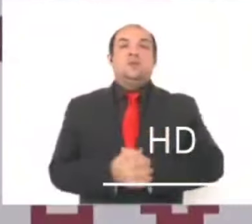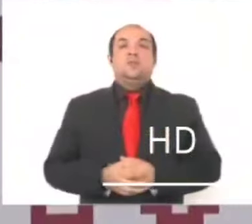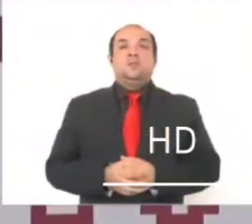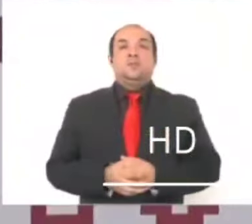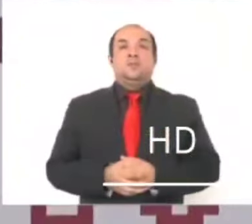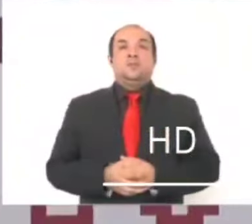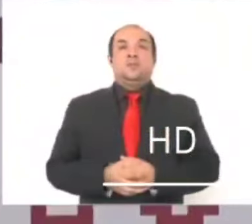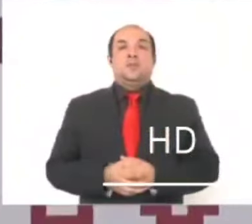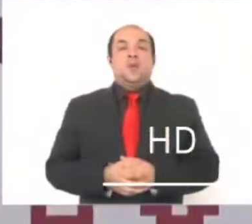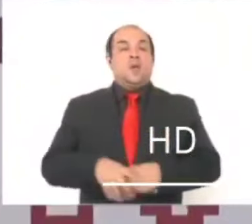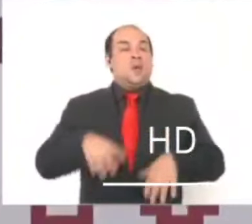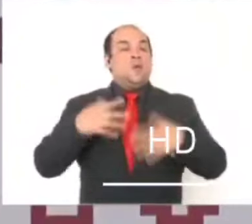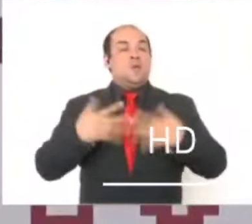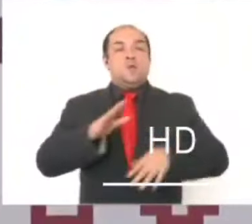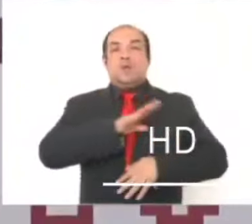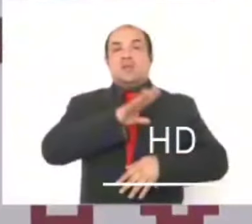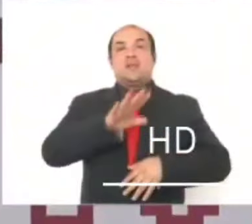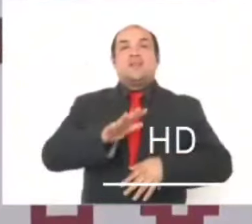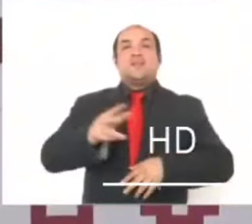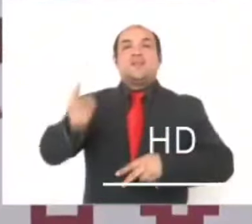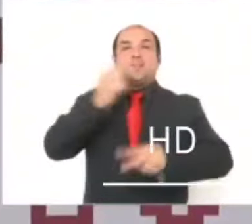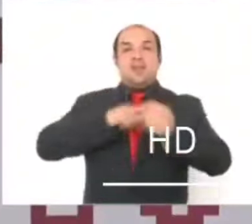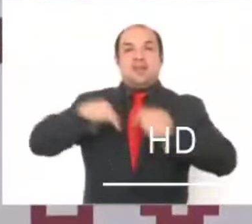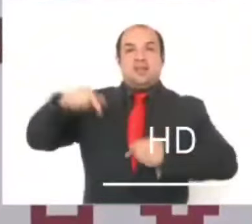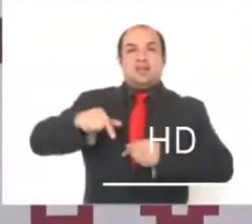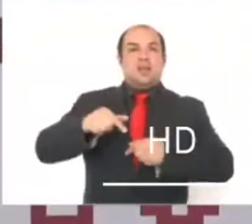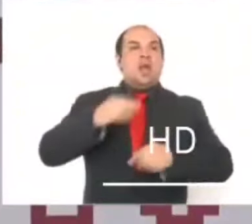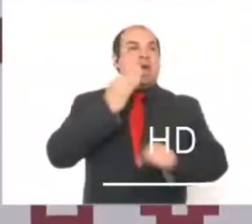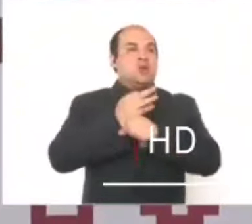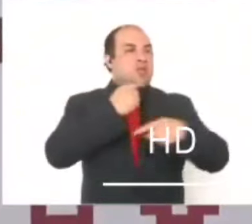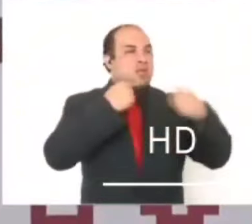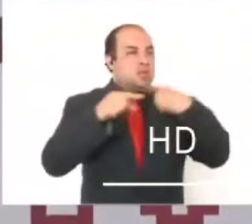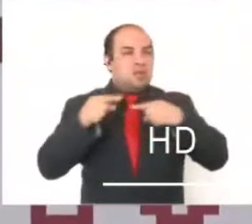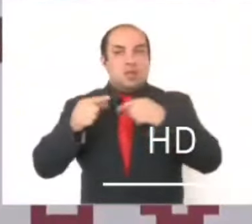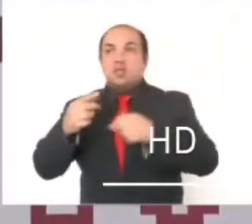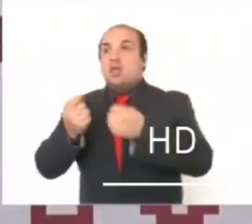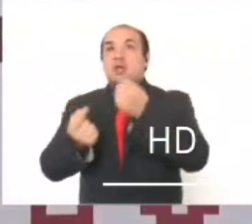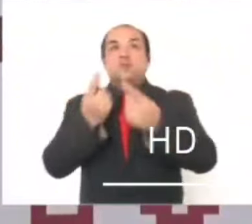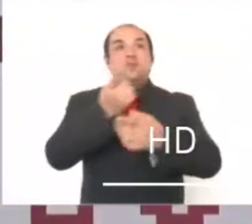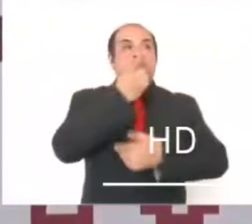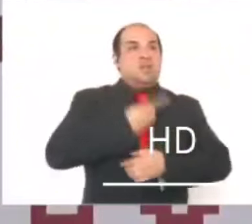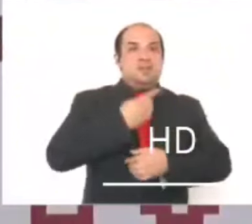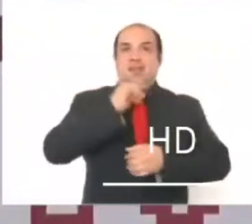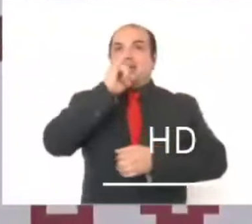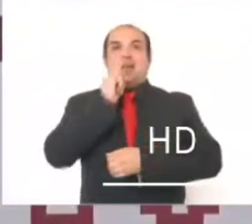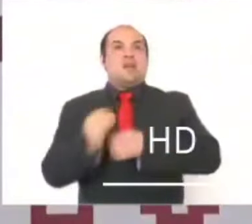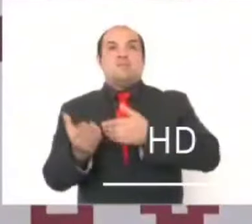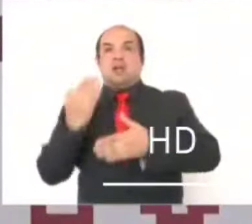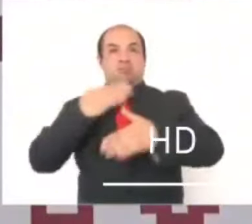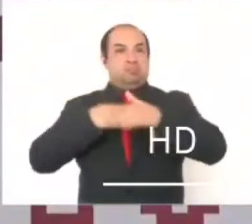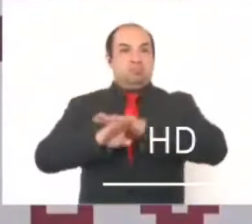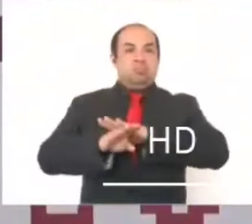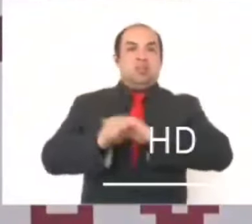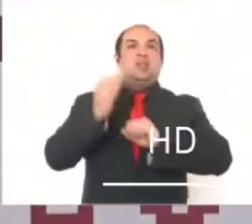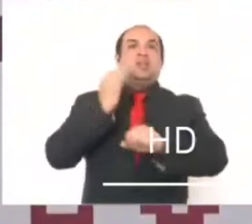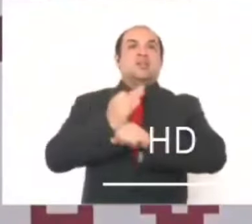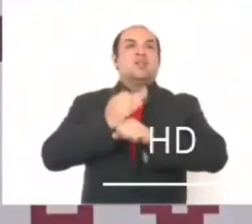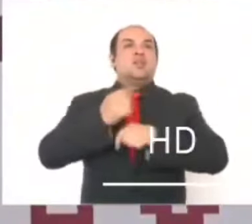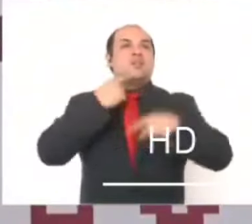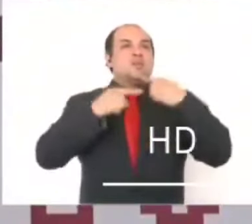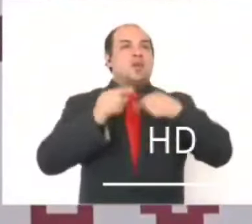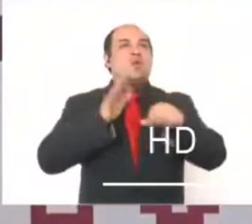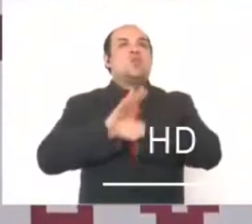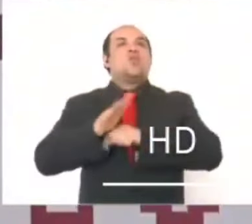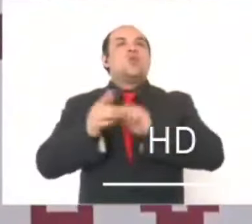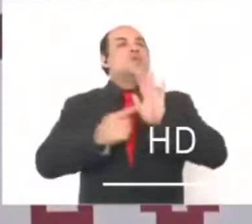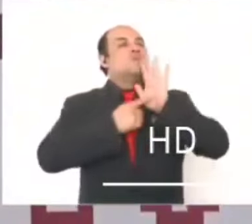aquí, ahorita conversábamos y muchos decían que nunca habían entrado, pero bueno, ahorita seguimos comentando qué exposiciones los vamos a invitar porque